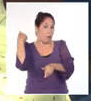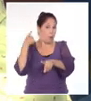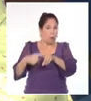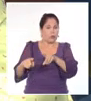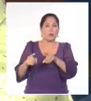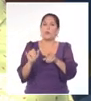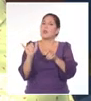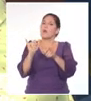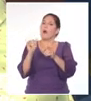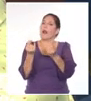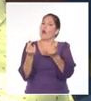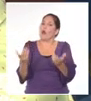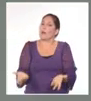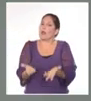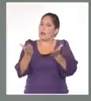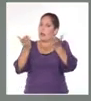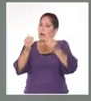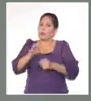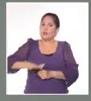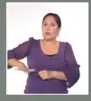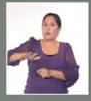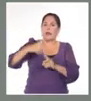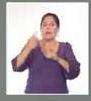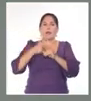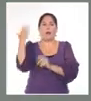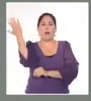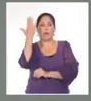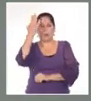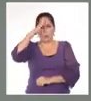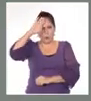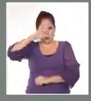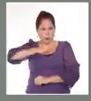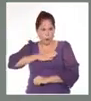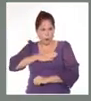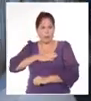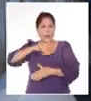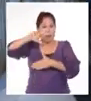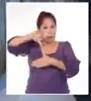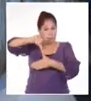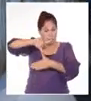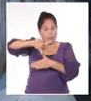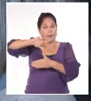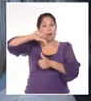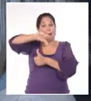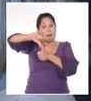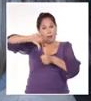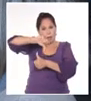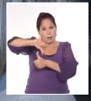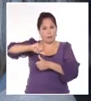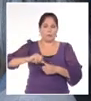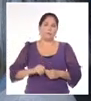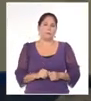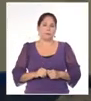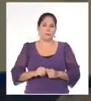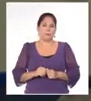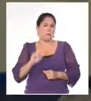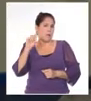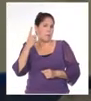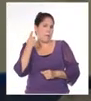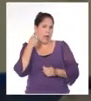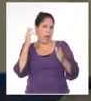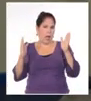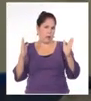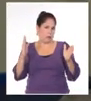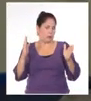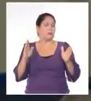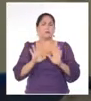sostenibilidad económica, social y ambiental en Cuba, la región latinoamericana y del Caribe. En su primer año de existencia,